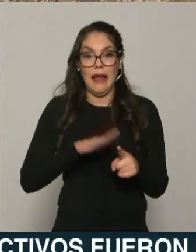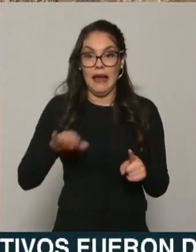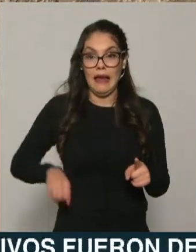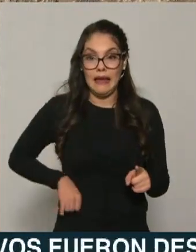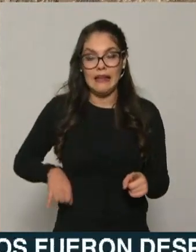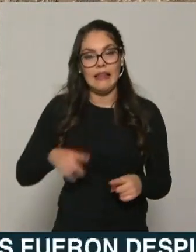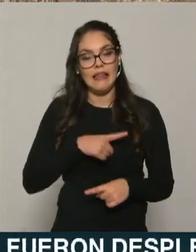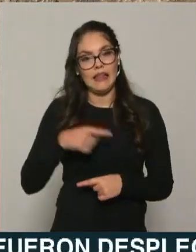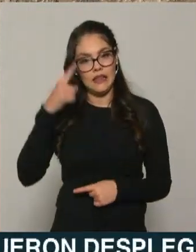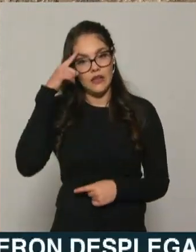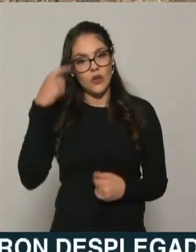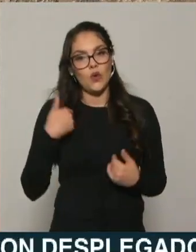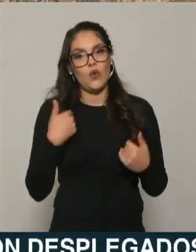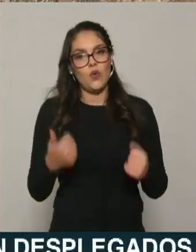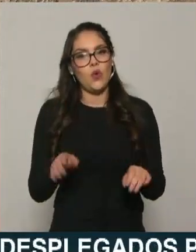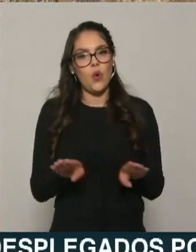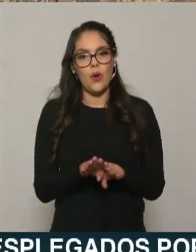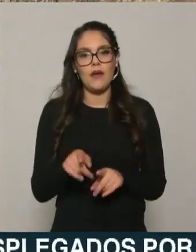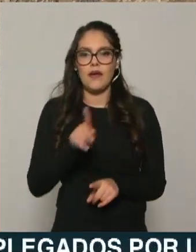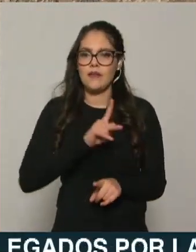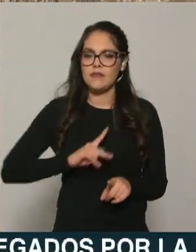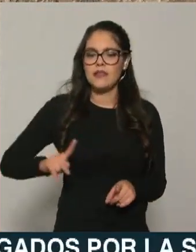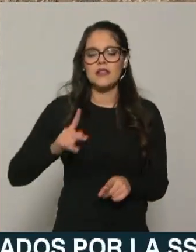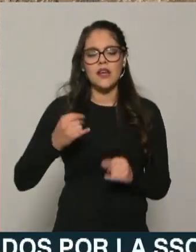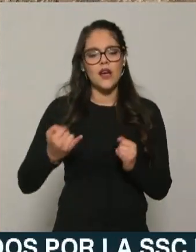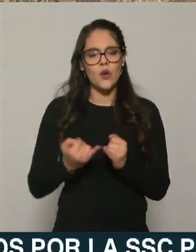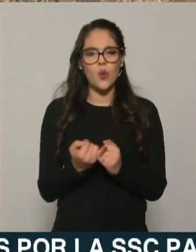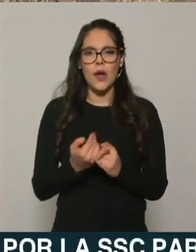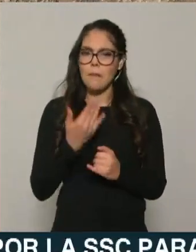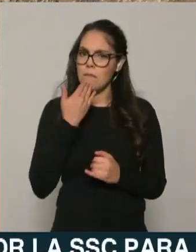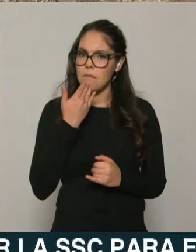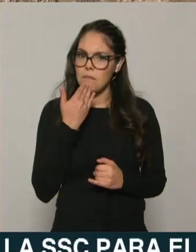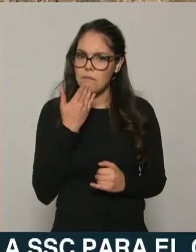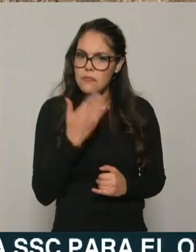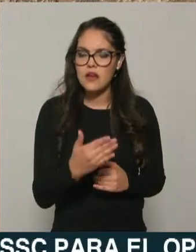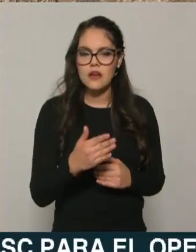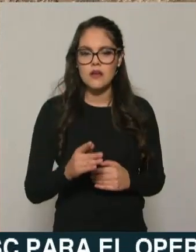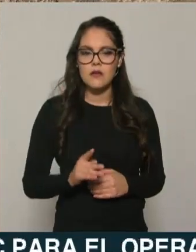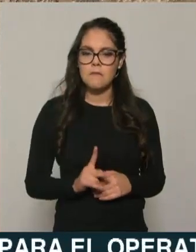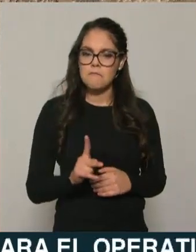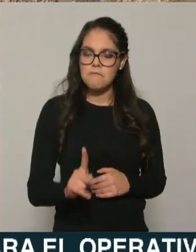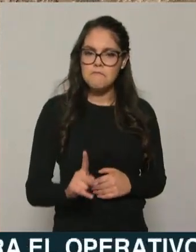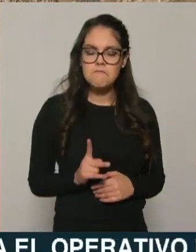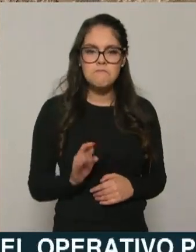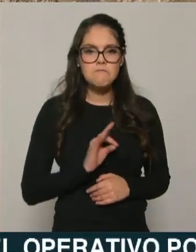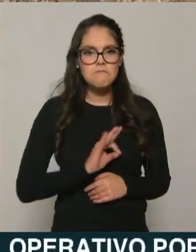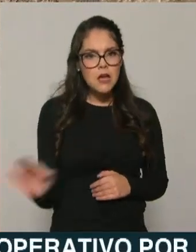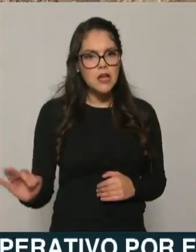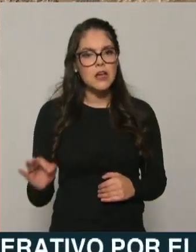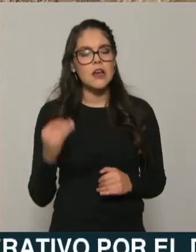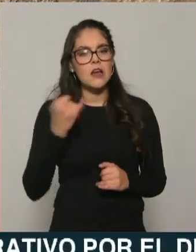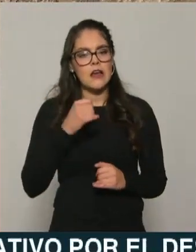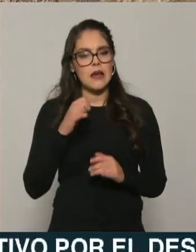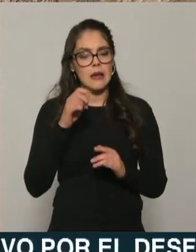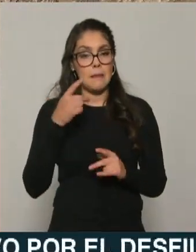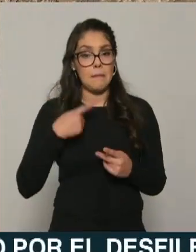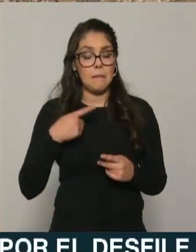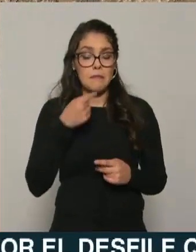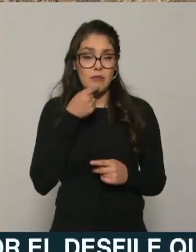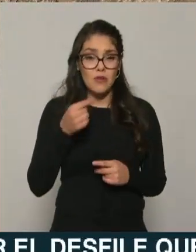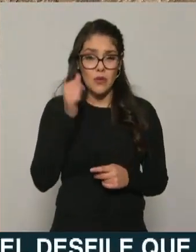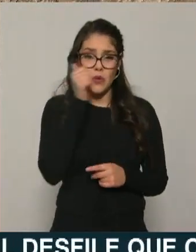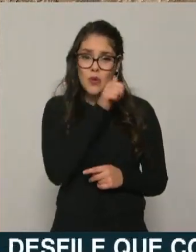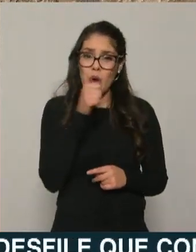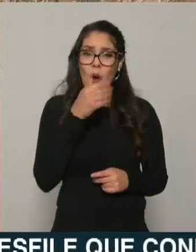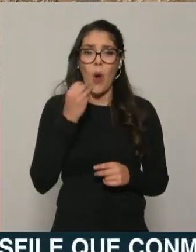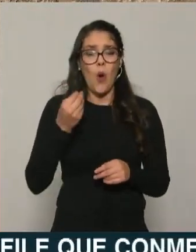la reflexión, pues de la empatía que tenemos que tener siempre con los niños que viven con síndrome autista, los niños superdotados que siempre deben